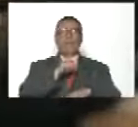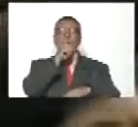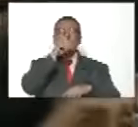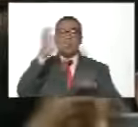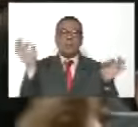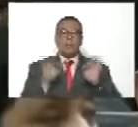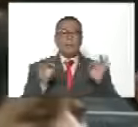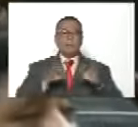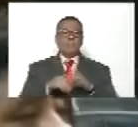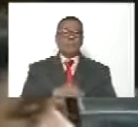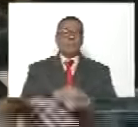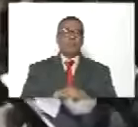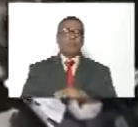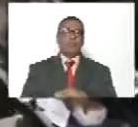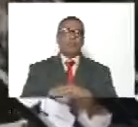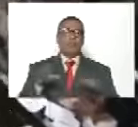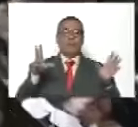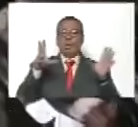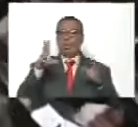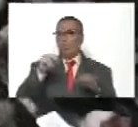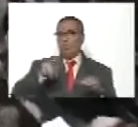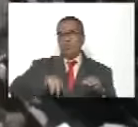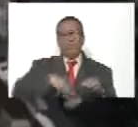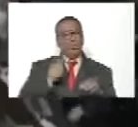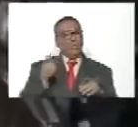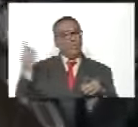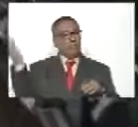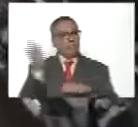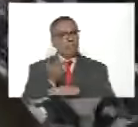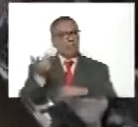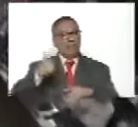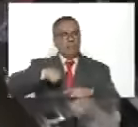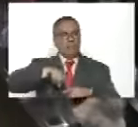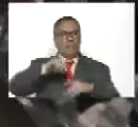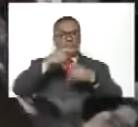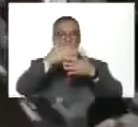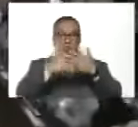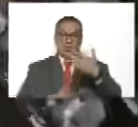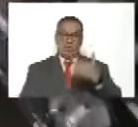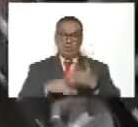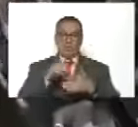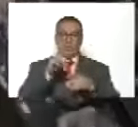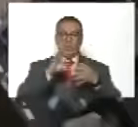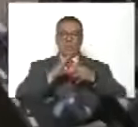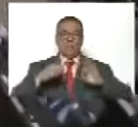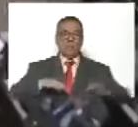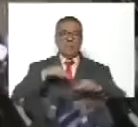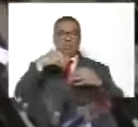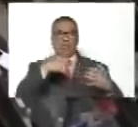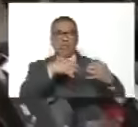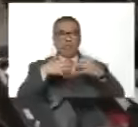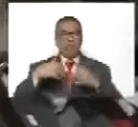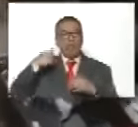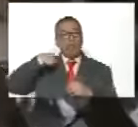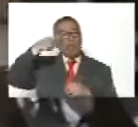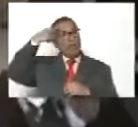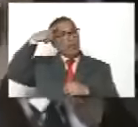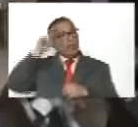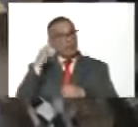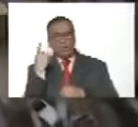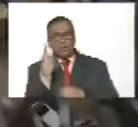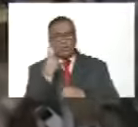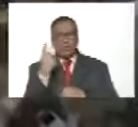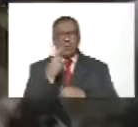calla nadie. No podrán con su dictadura del algoritmo. Y esta batalla, aunque parece